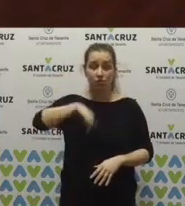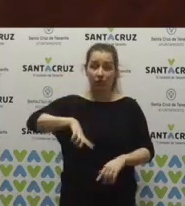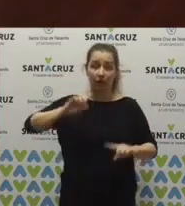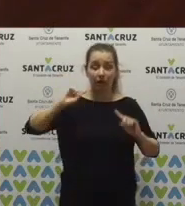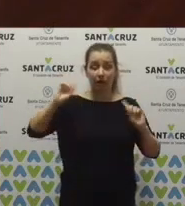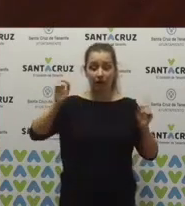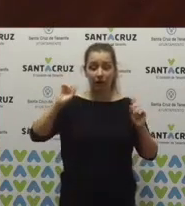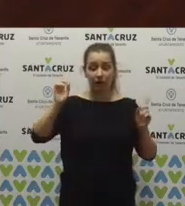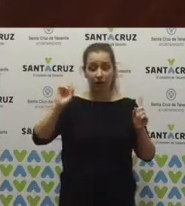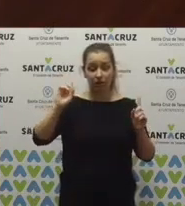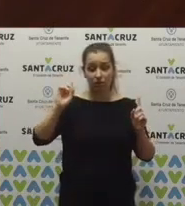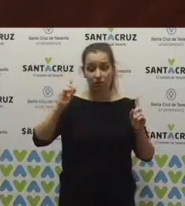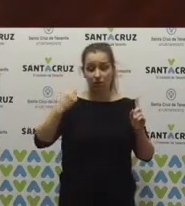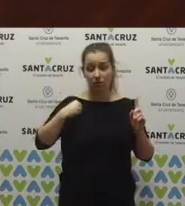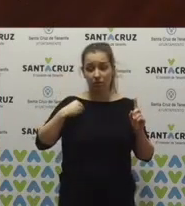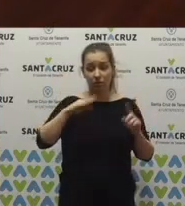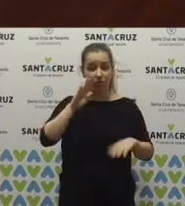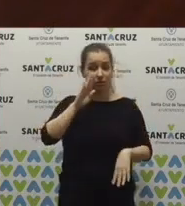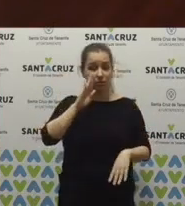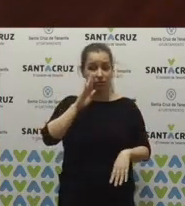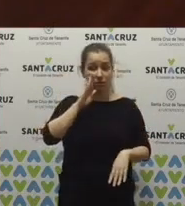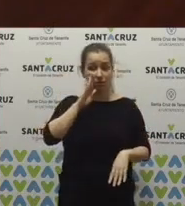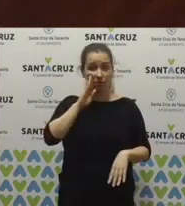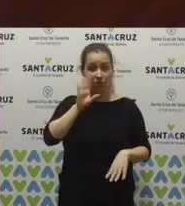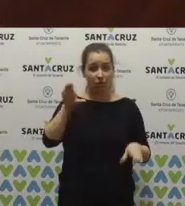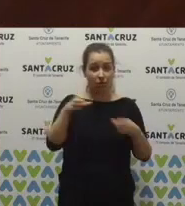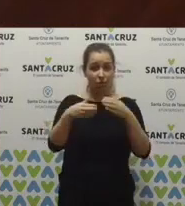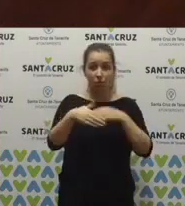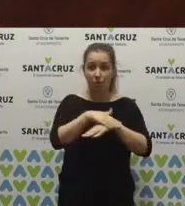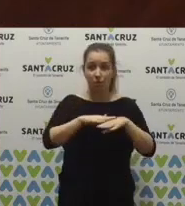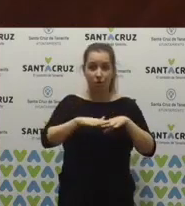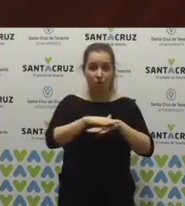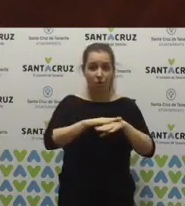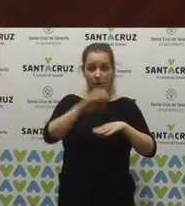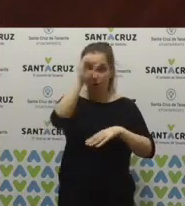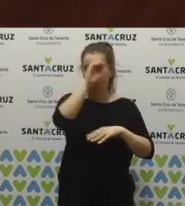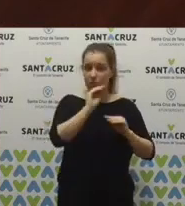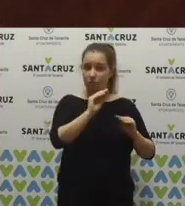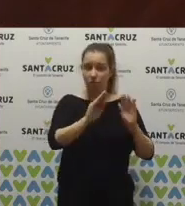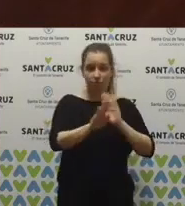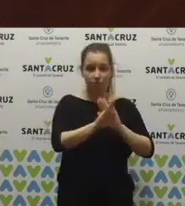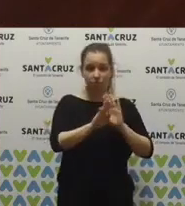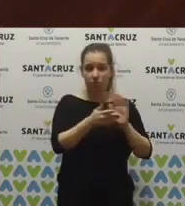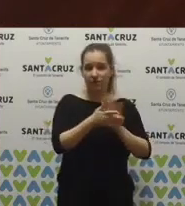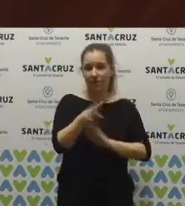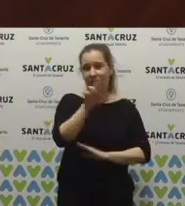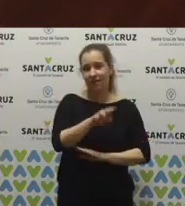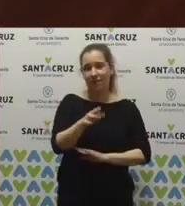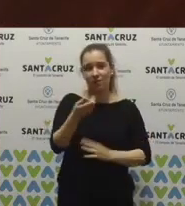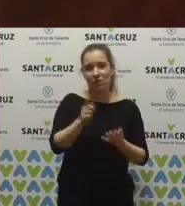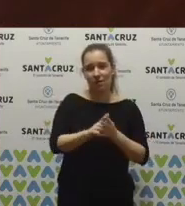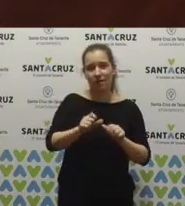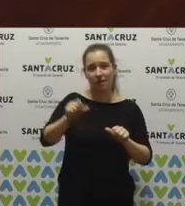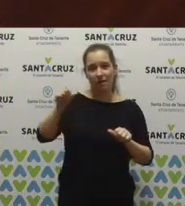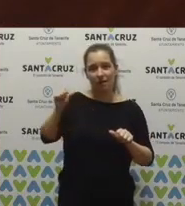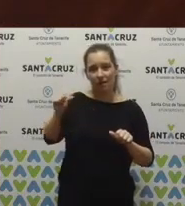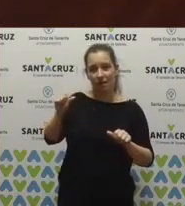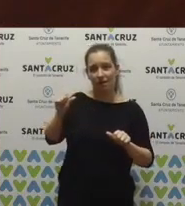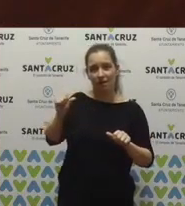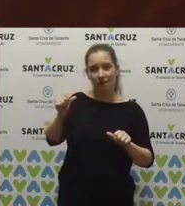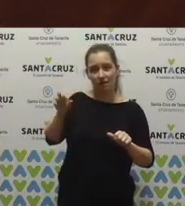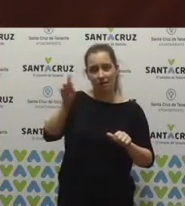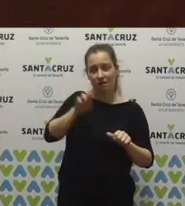el criterio del mismo que estamos poniendo el grupo de gobierno y no voy a ser reiterativo en lo que se ha estado diciendo aquí